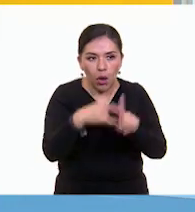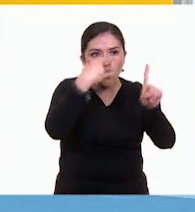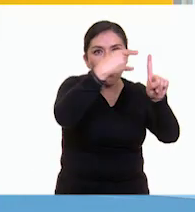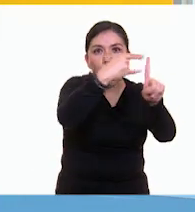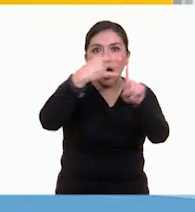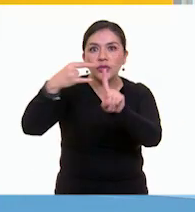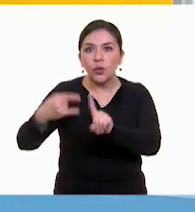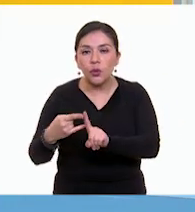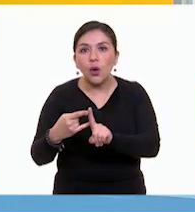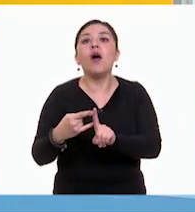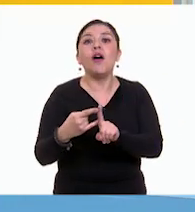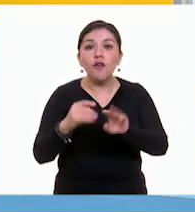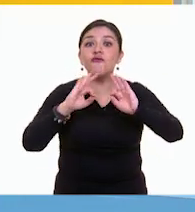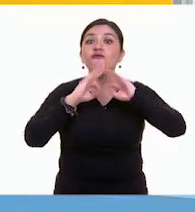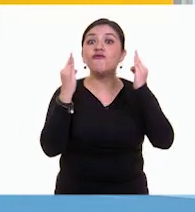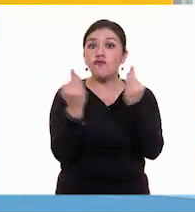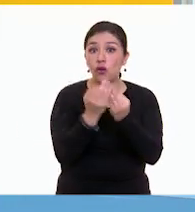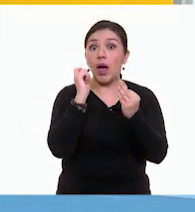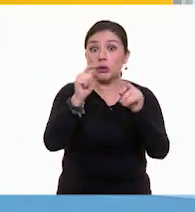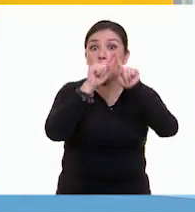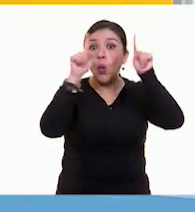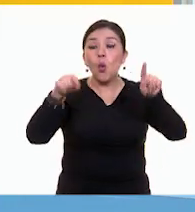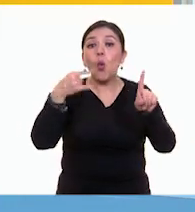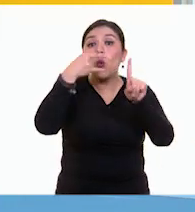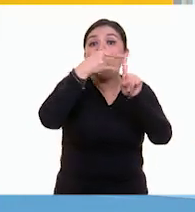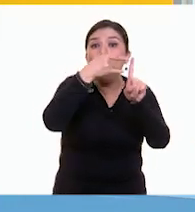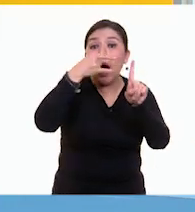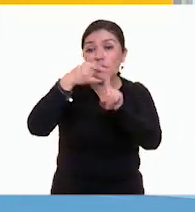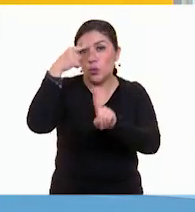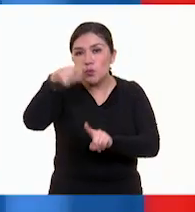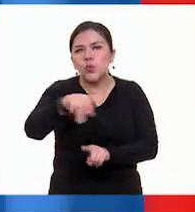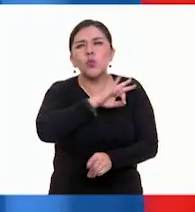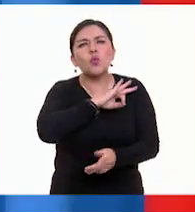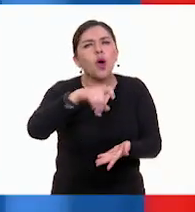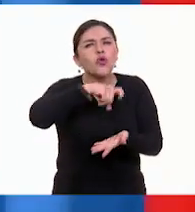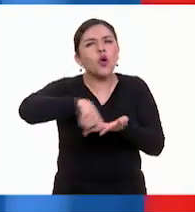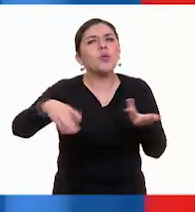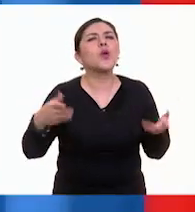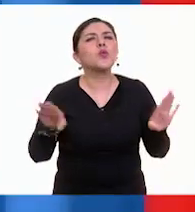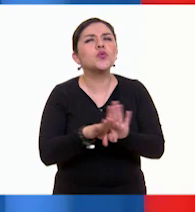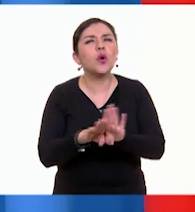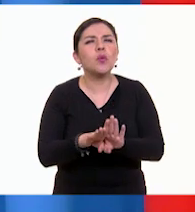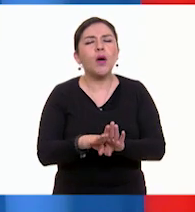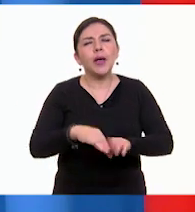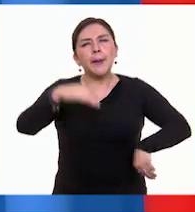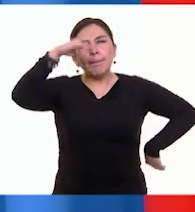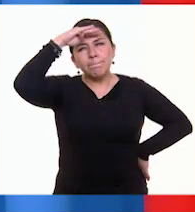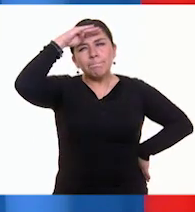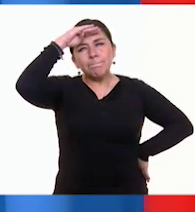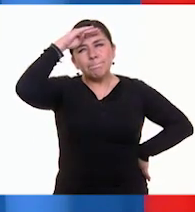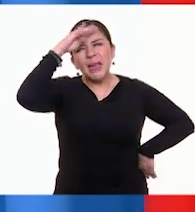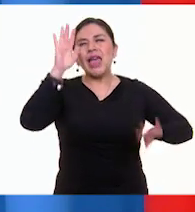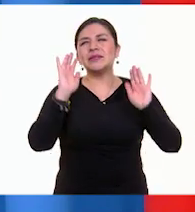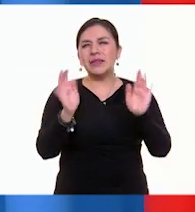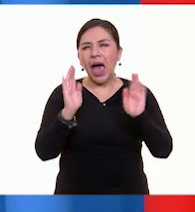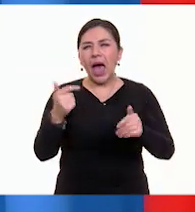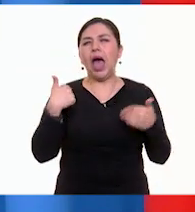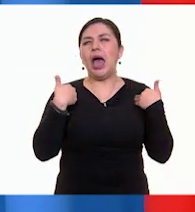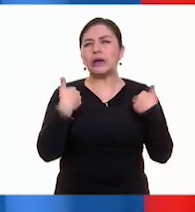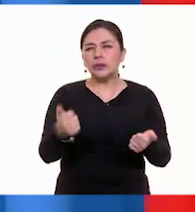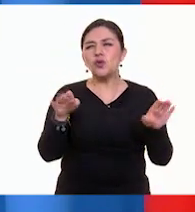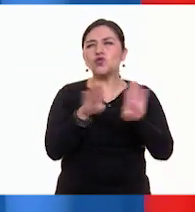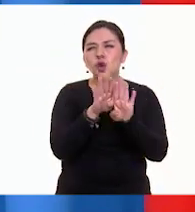losetas de forma cuadrada que podemos comprar? Creo que ya tengo una idea de cómo solucionarlo,